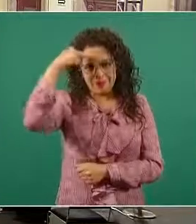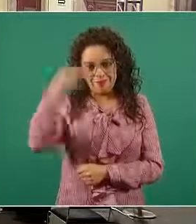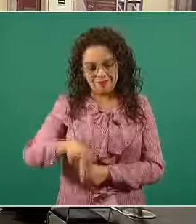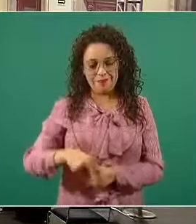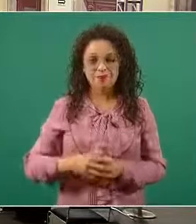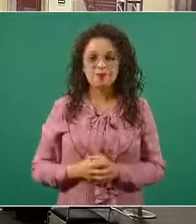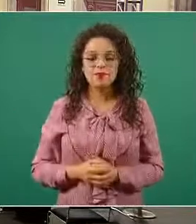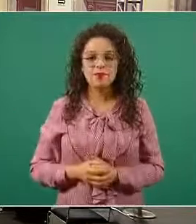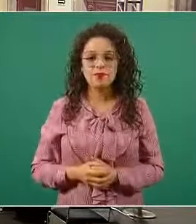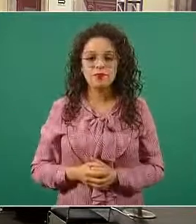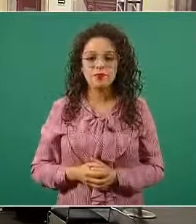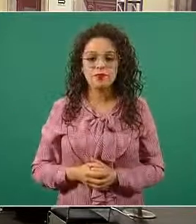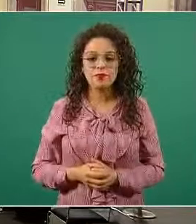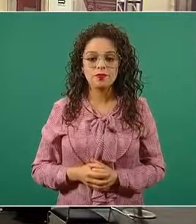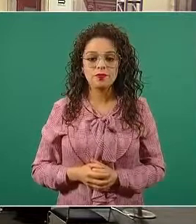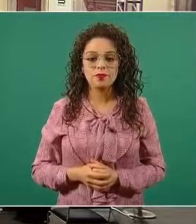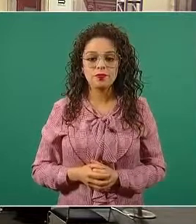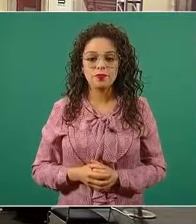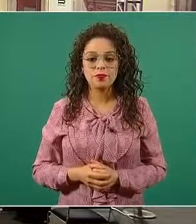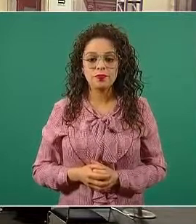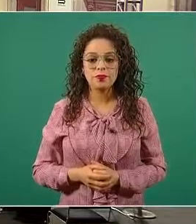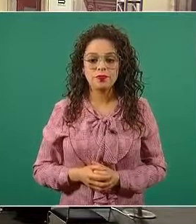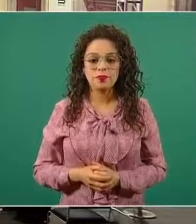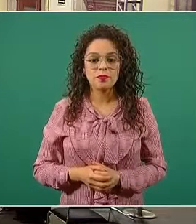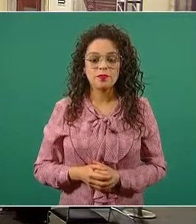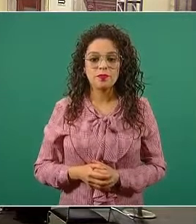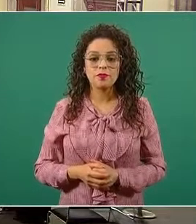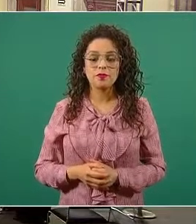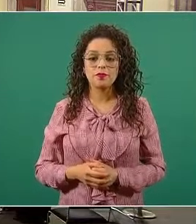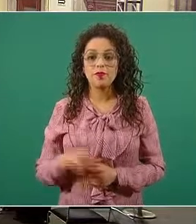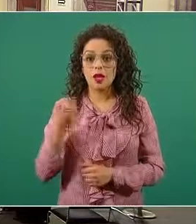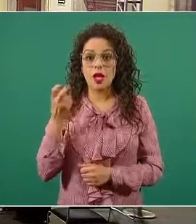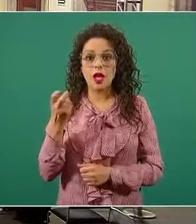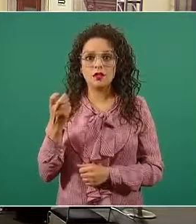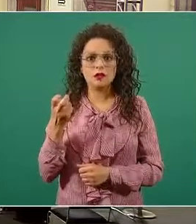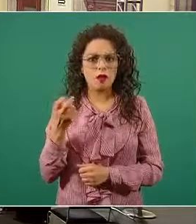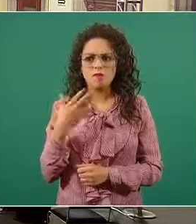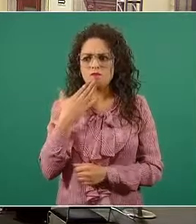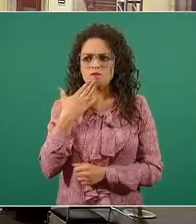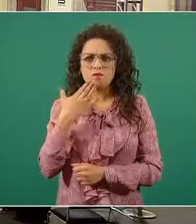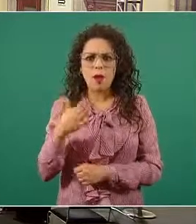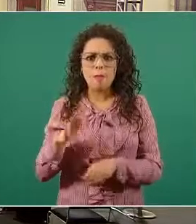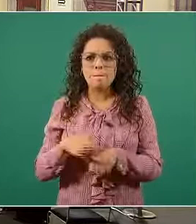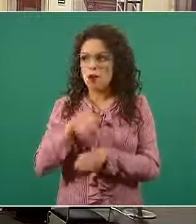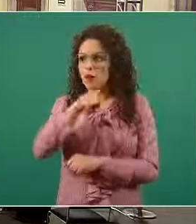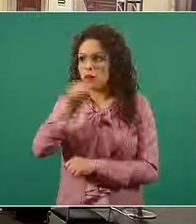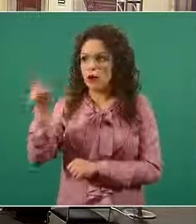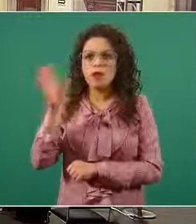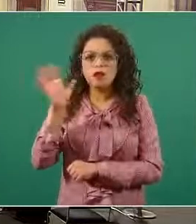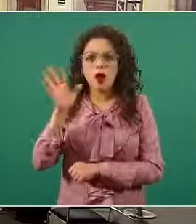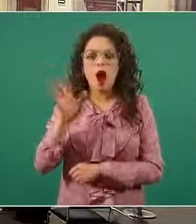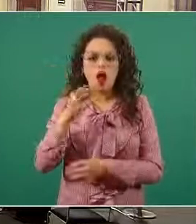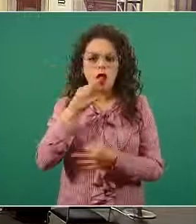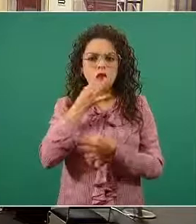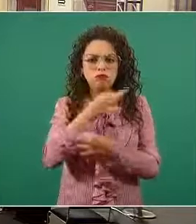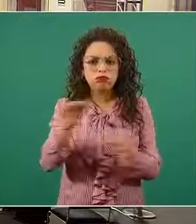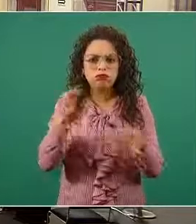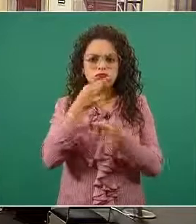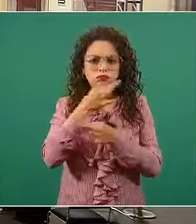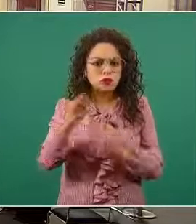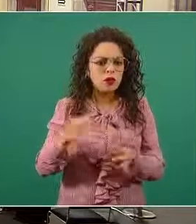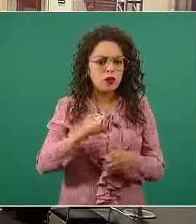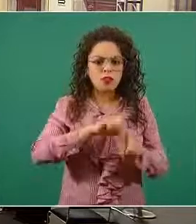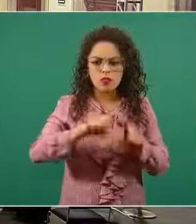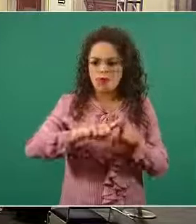esto lógicamente también ha rendido frutos en el sentido de que ellos mismos han informado que en diferentes puntos o partes de estos